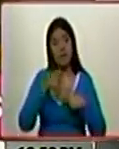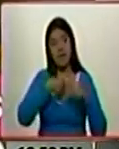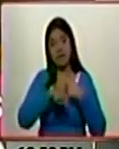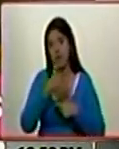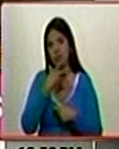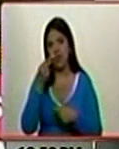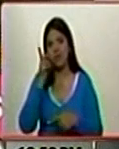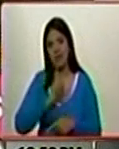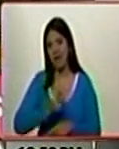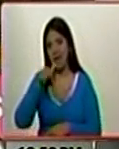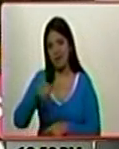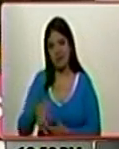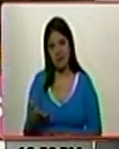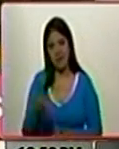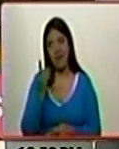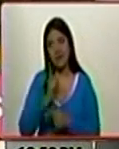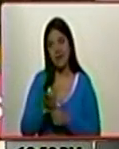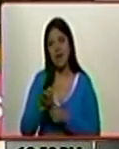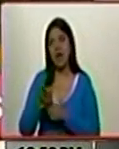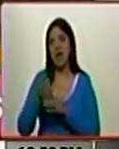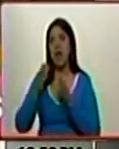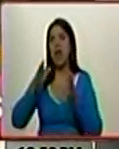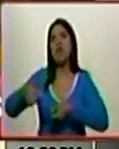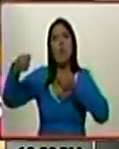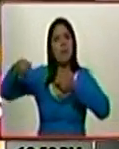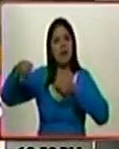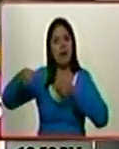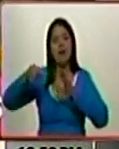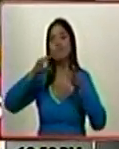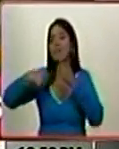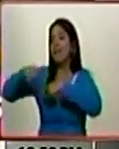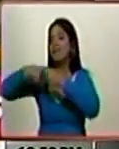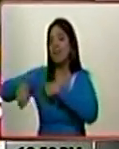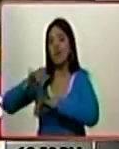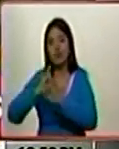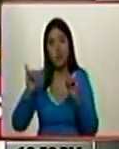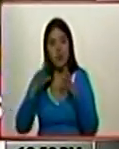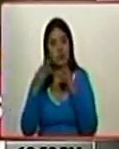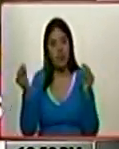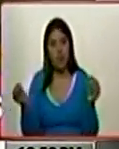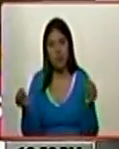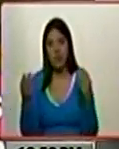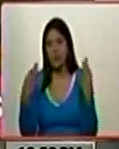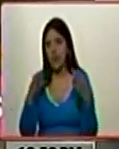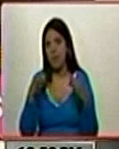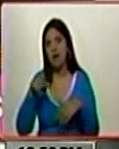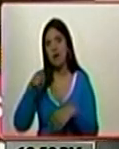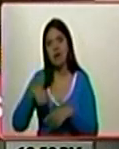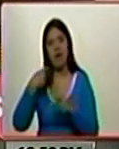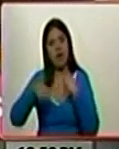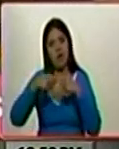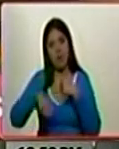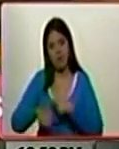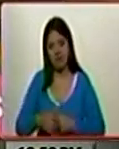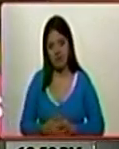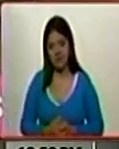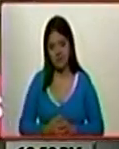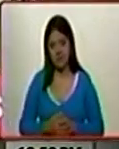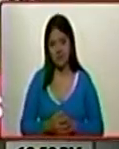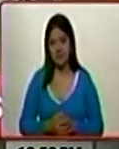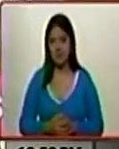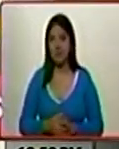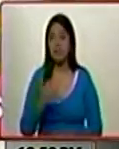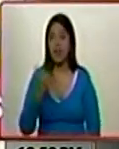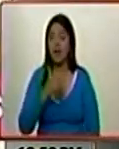ya deberían estar en los anaqueles de diferentes supermercados y centros o comercios que normalmente los expenden. Bien, hay algo bien